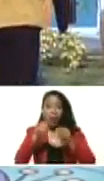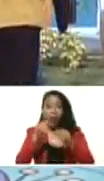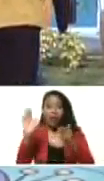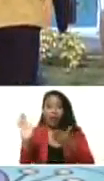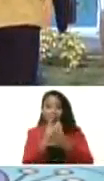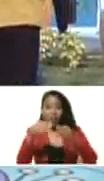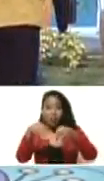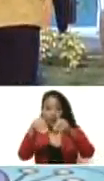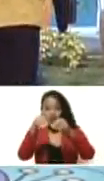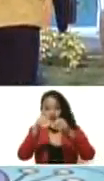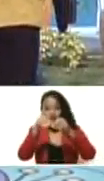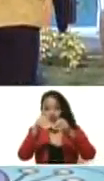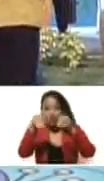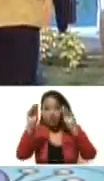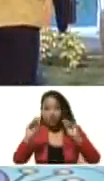que